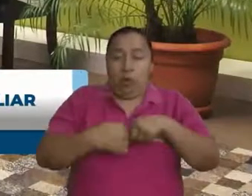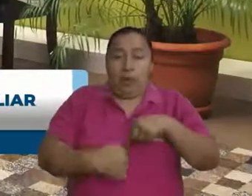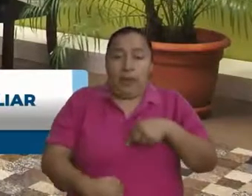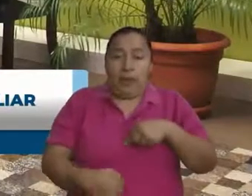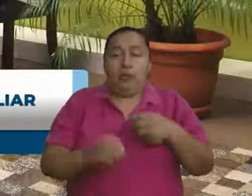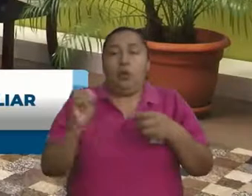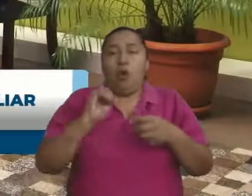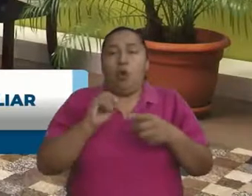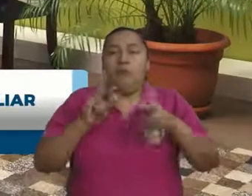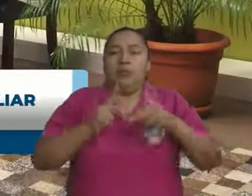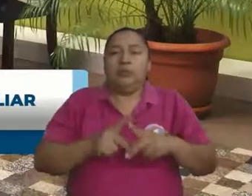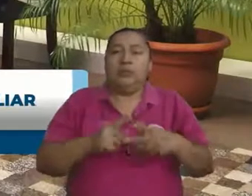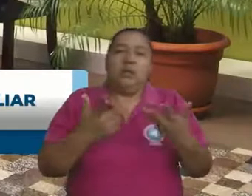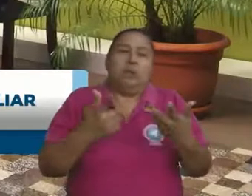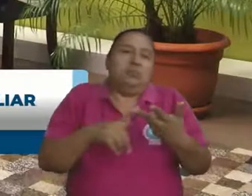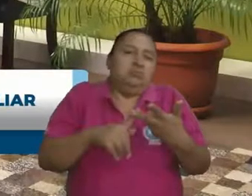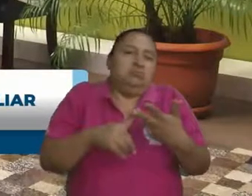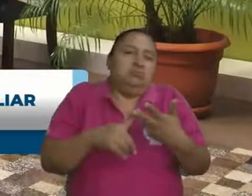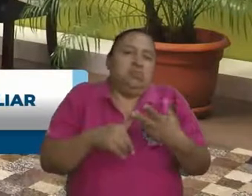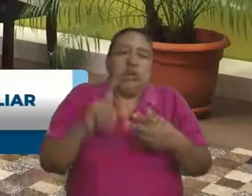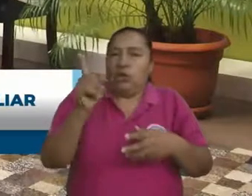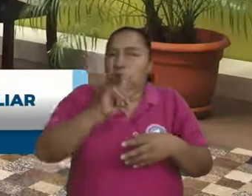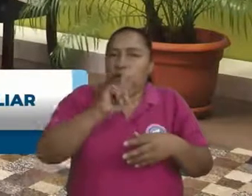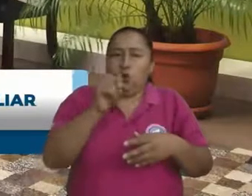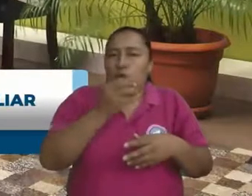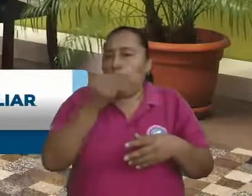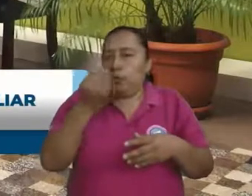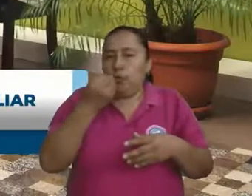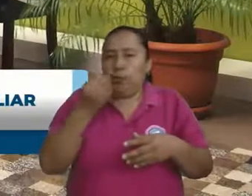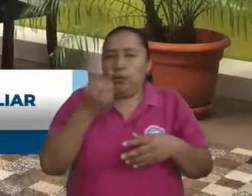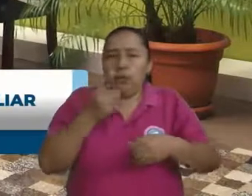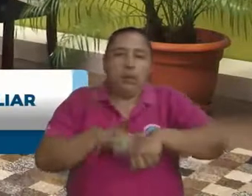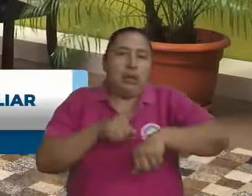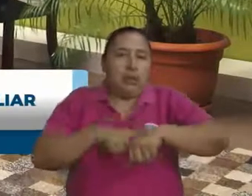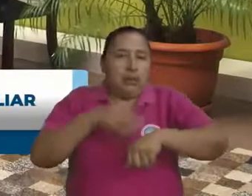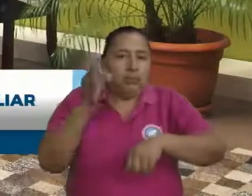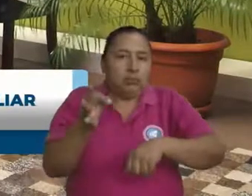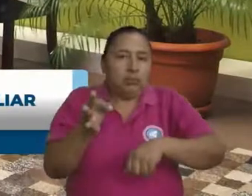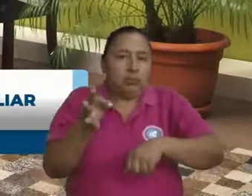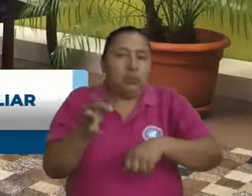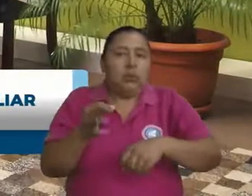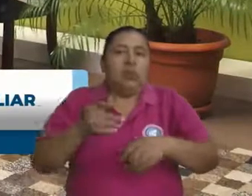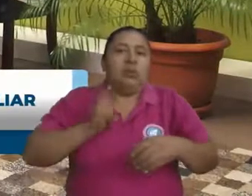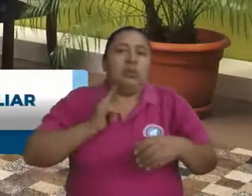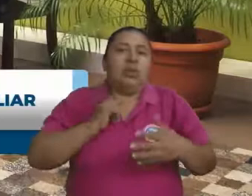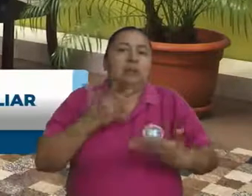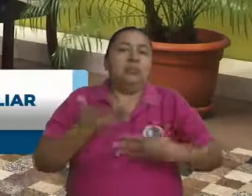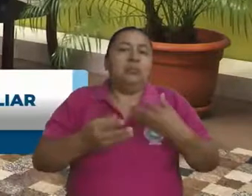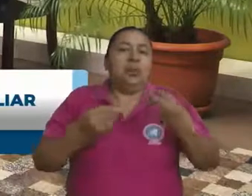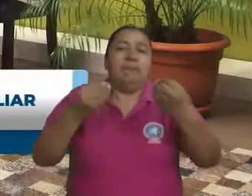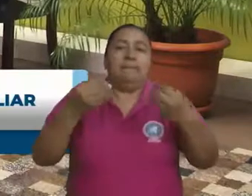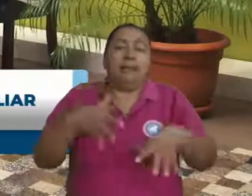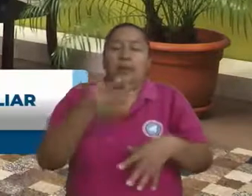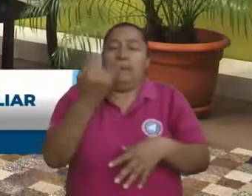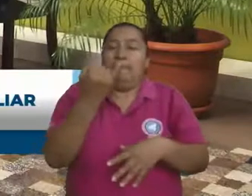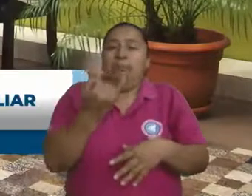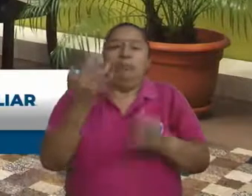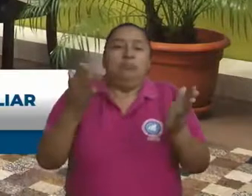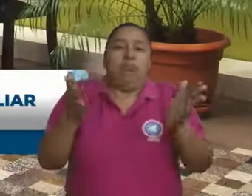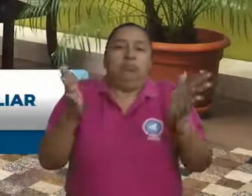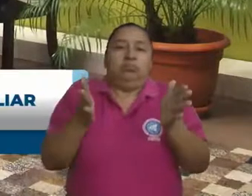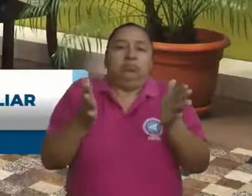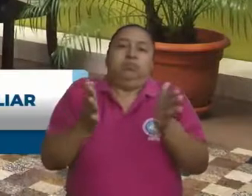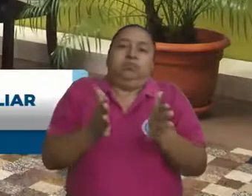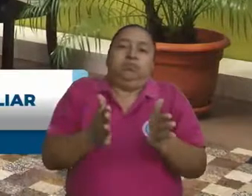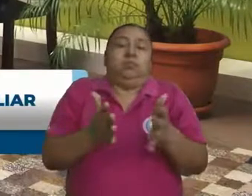pacientes encamados que no se alimentan regularmente tienen una pérdida de peso considerable